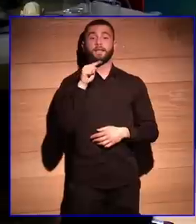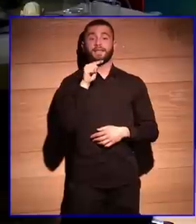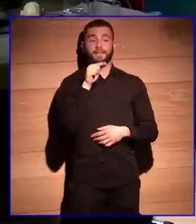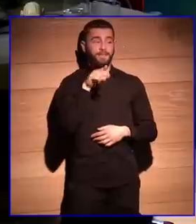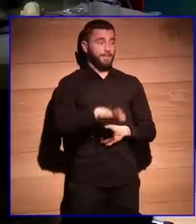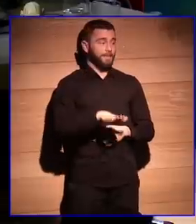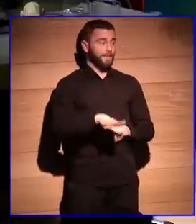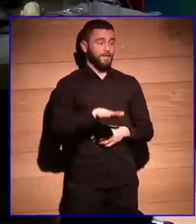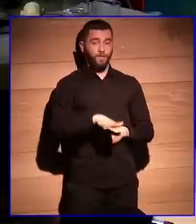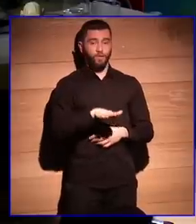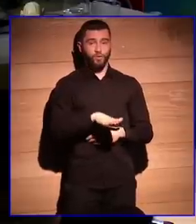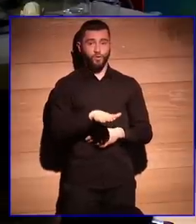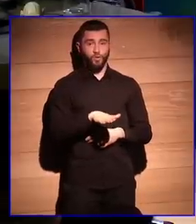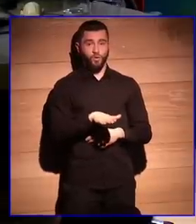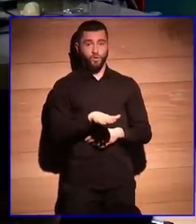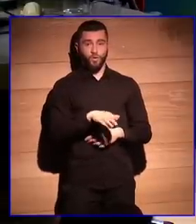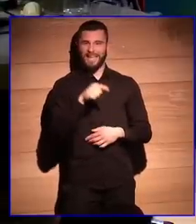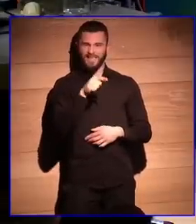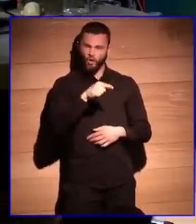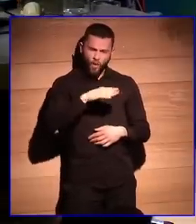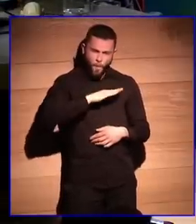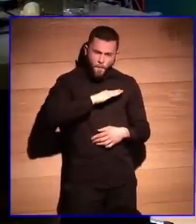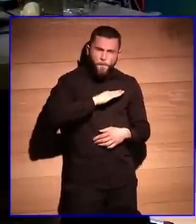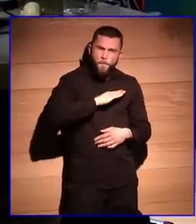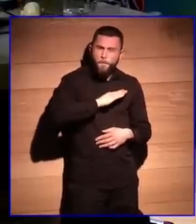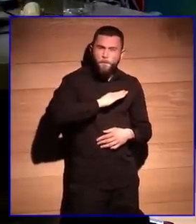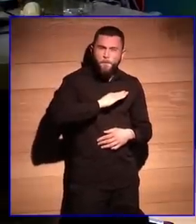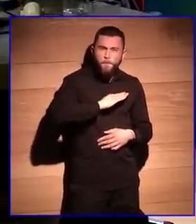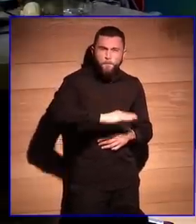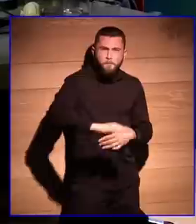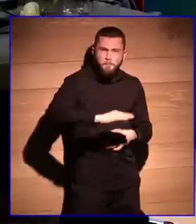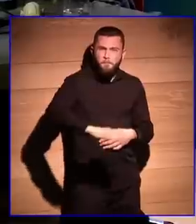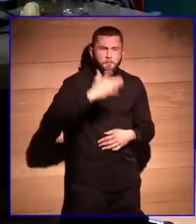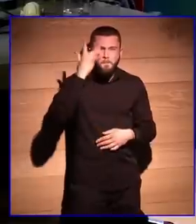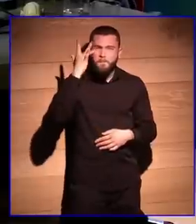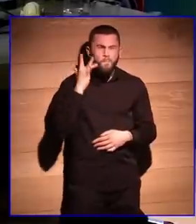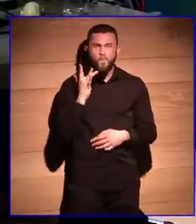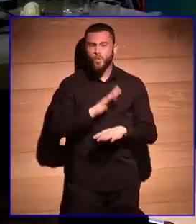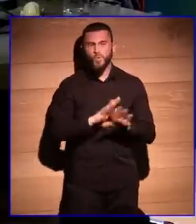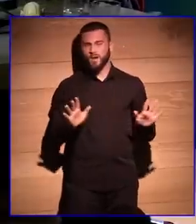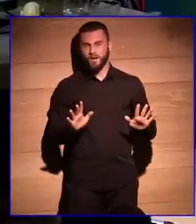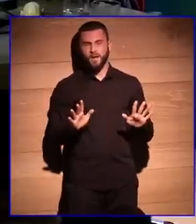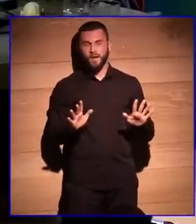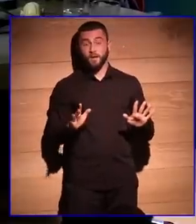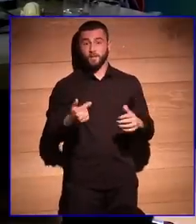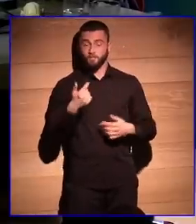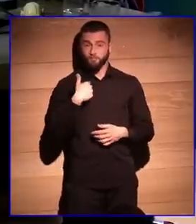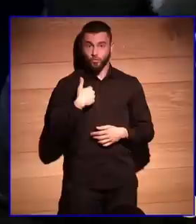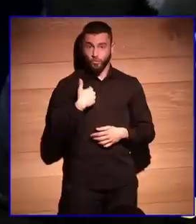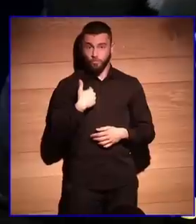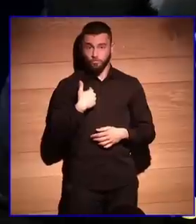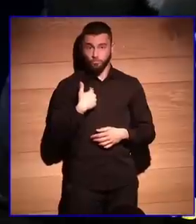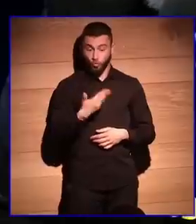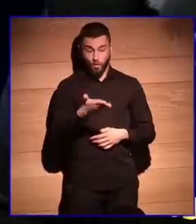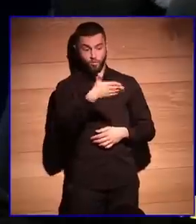Ese niño, eso es la maldad absolutamente pura. O sea, o sea, yo cuando muere